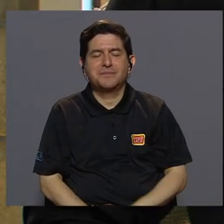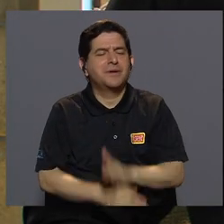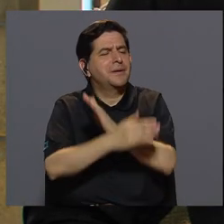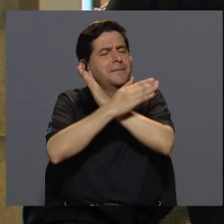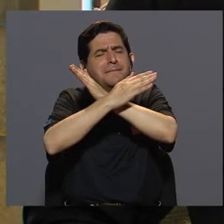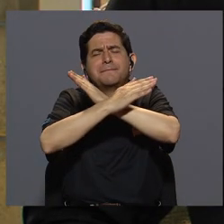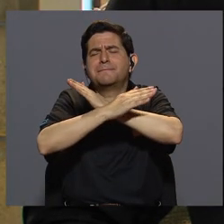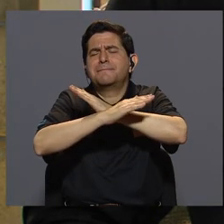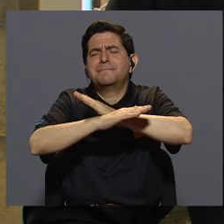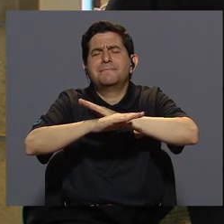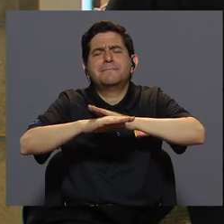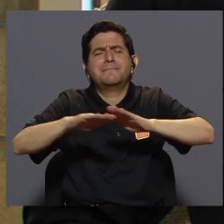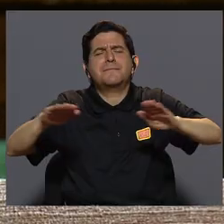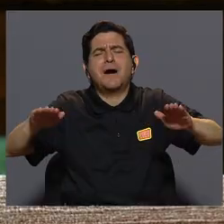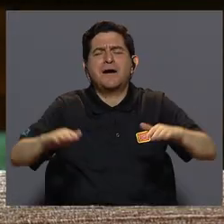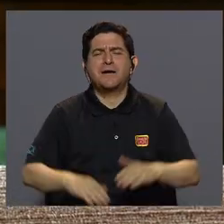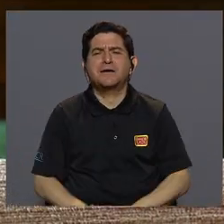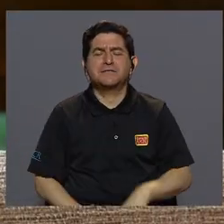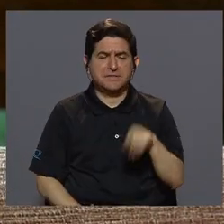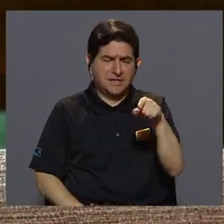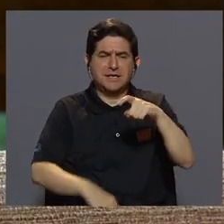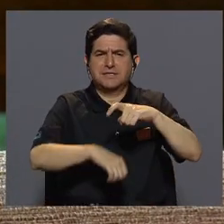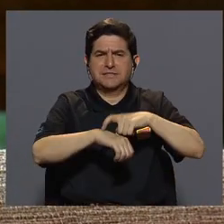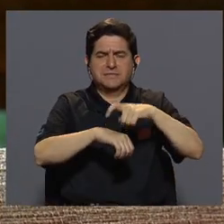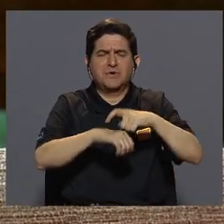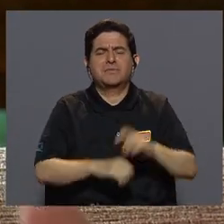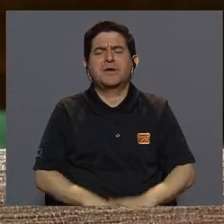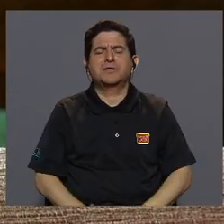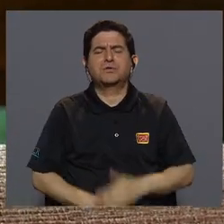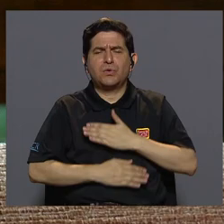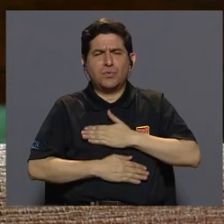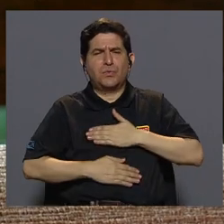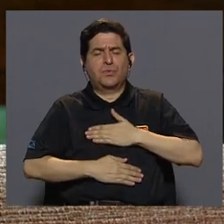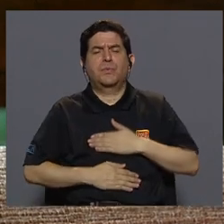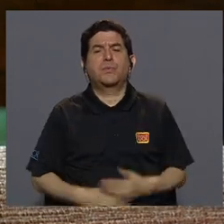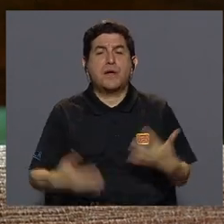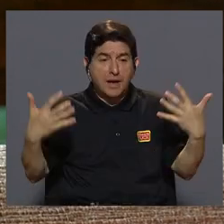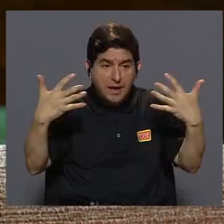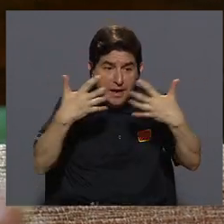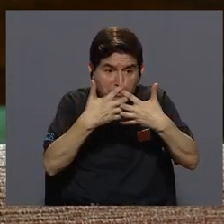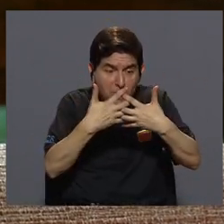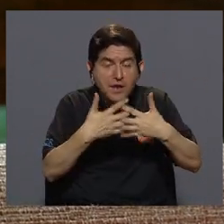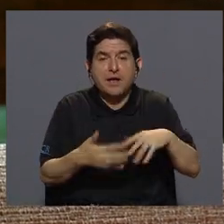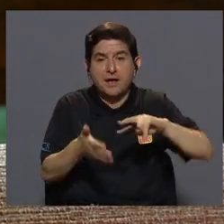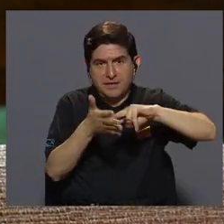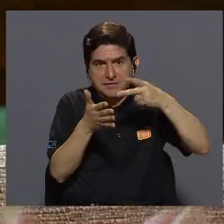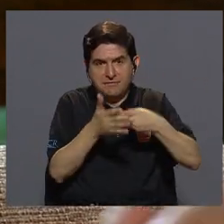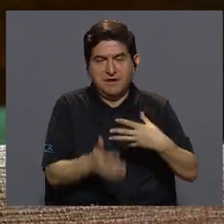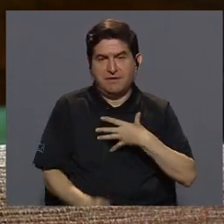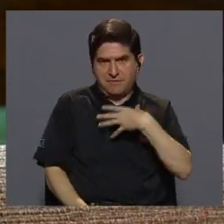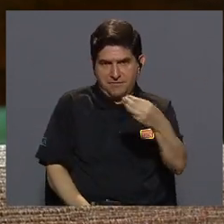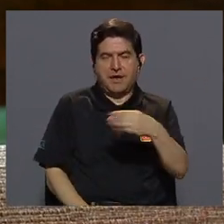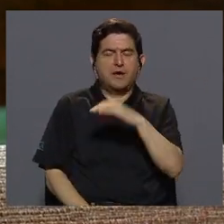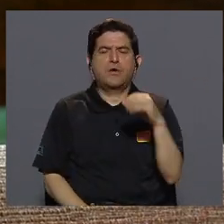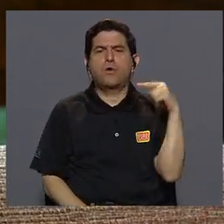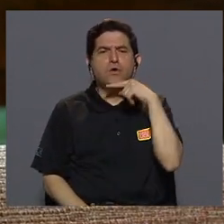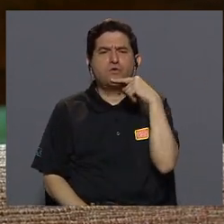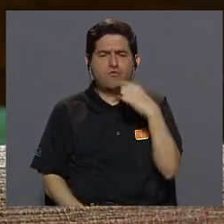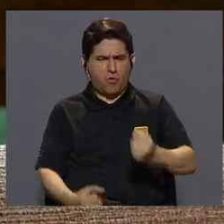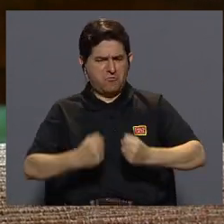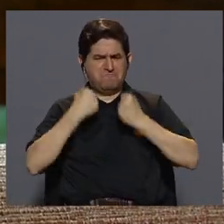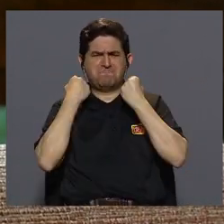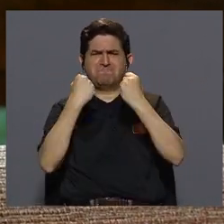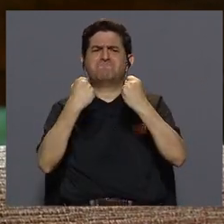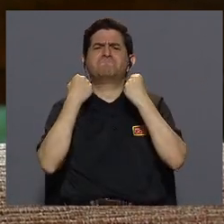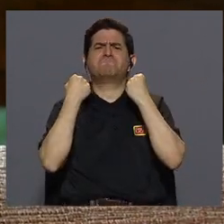la paz que se vivía, y el amor y la armonía, que era el blanco, y el rojo de la